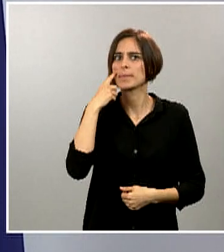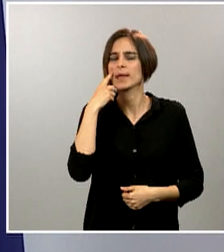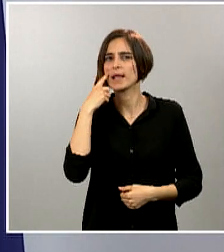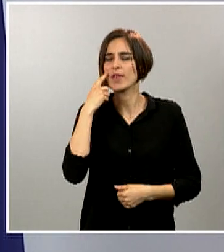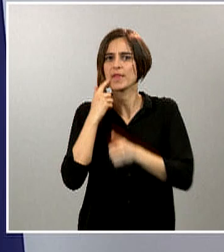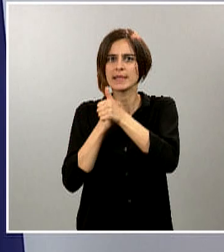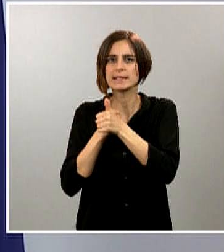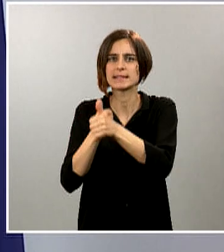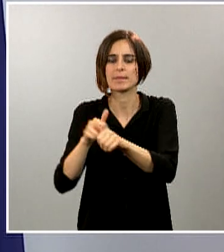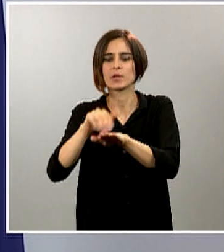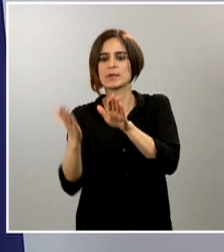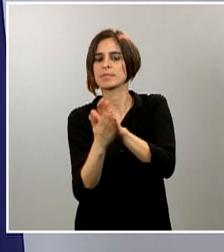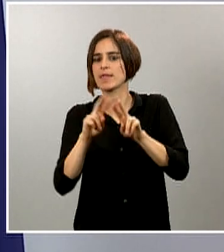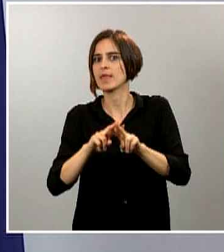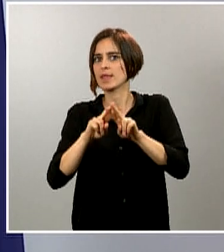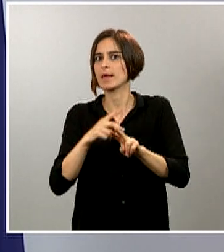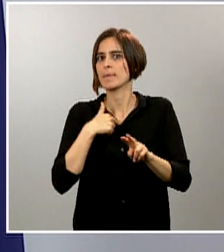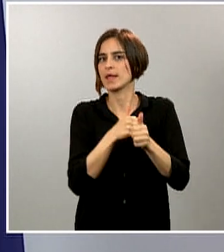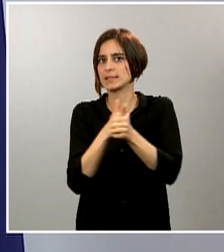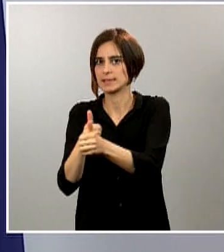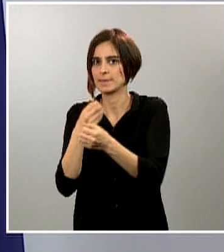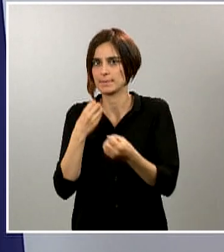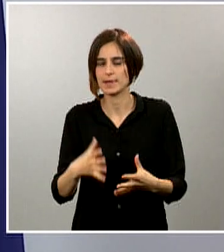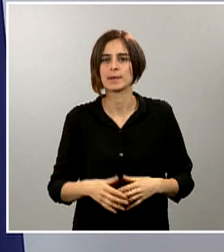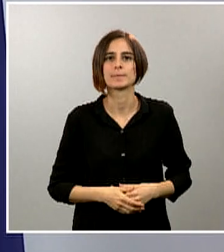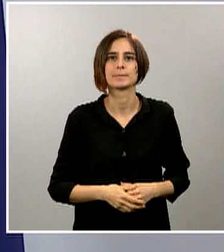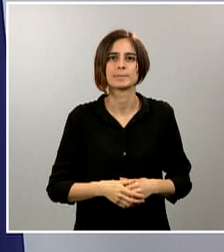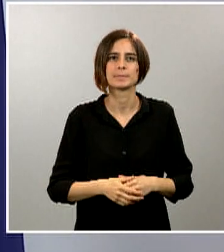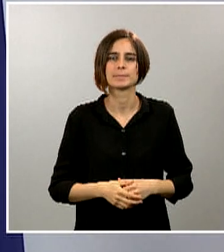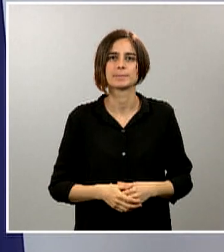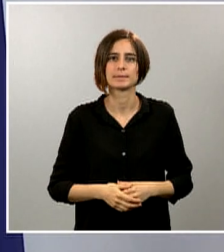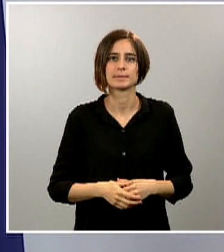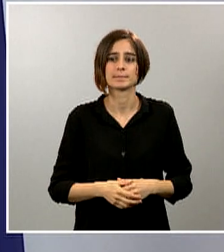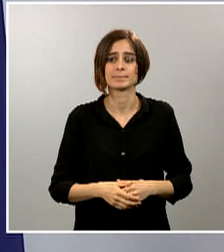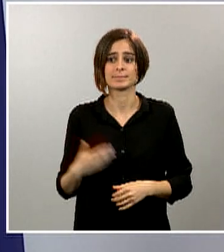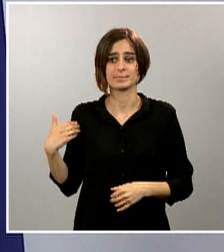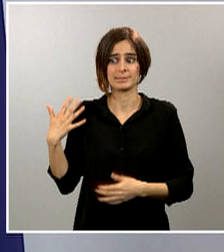expedientes. Un recuerdo especial en que en estas 3 semanas